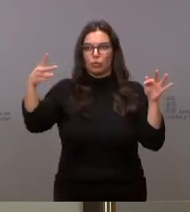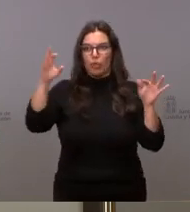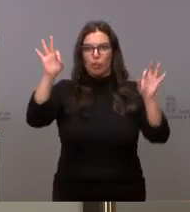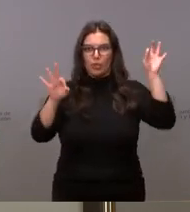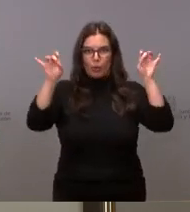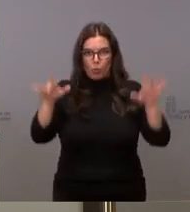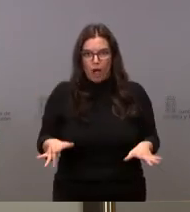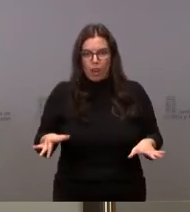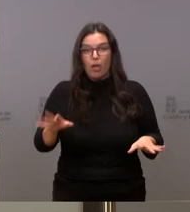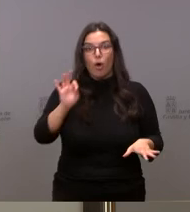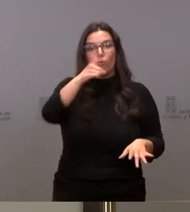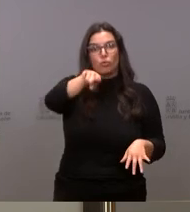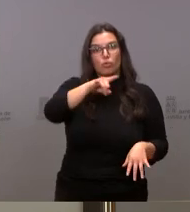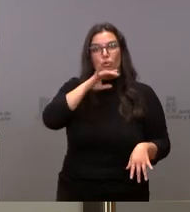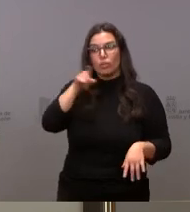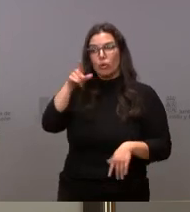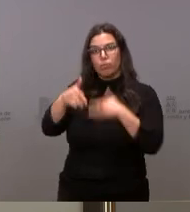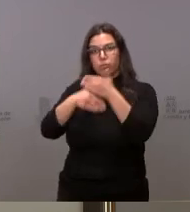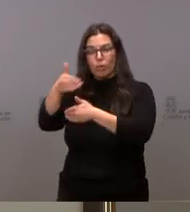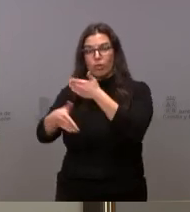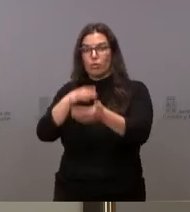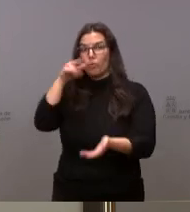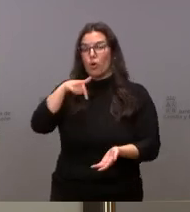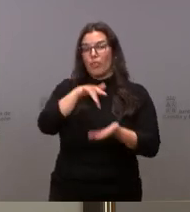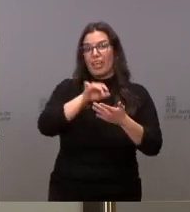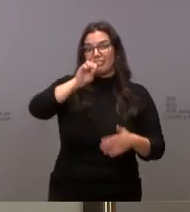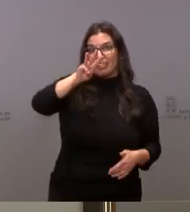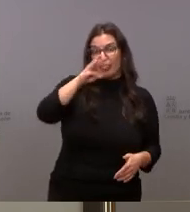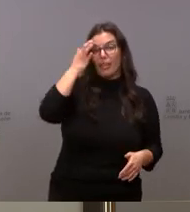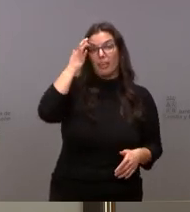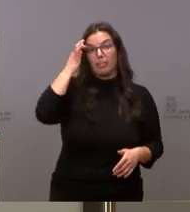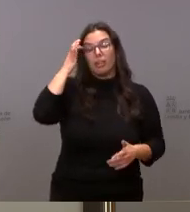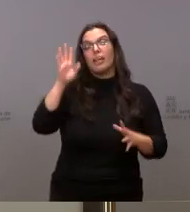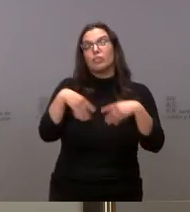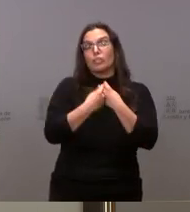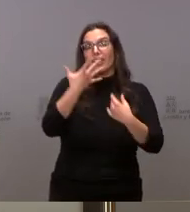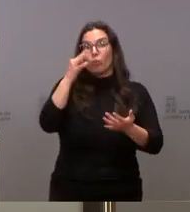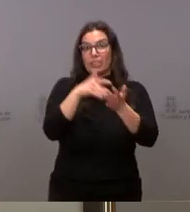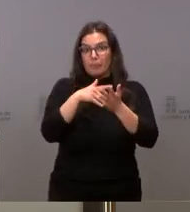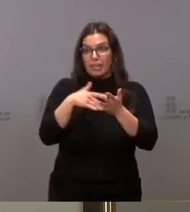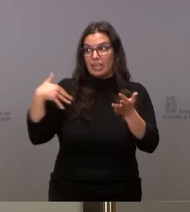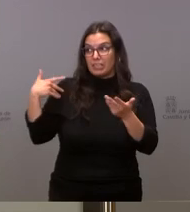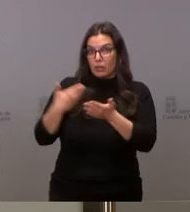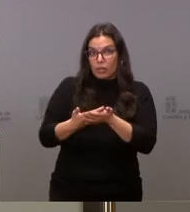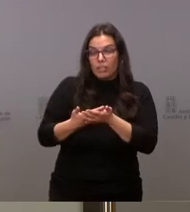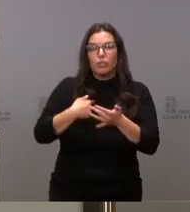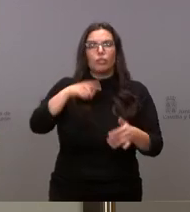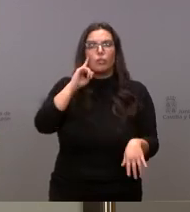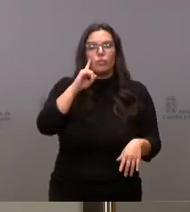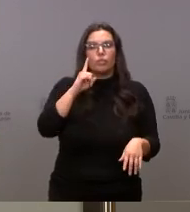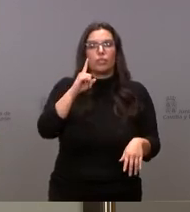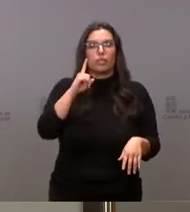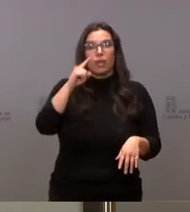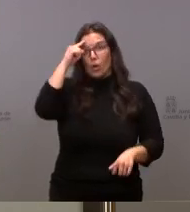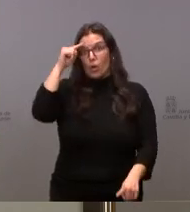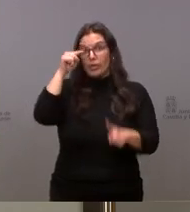este proceso es decir no se estamos al 13 son 50.000 no sé si se va a llegar a ese